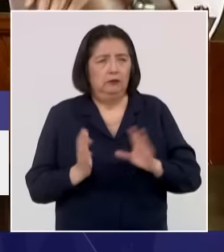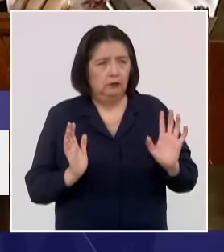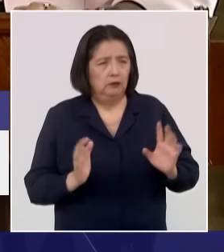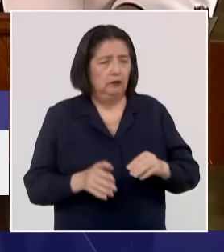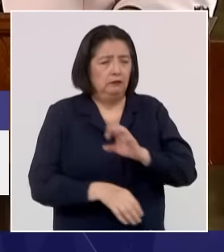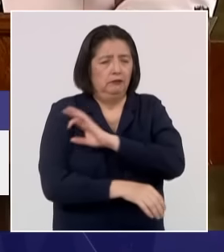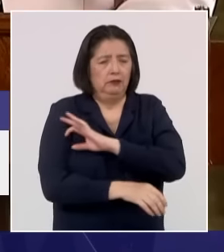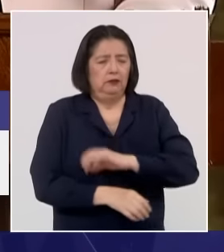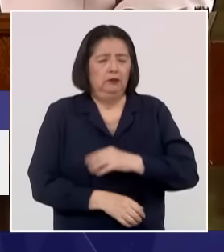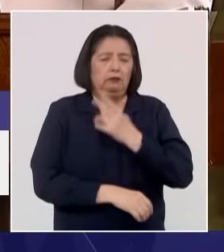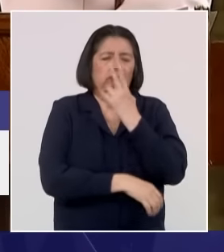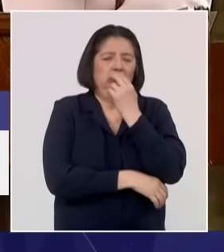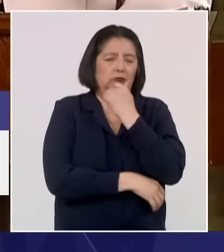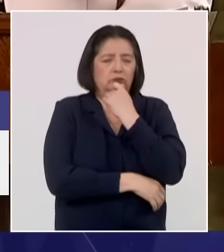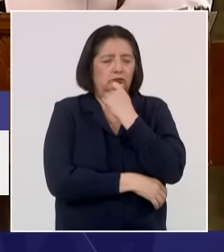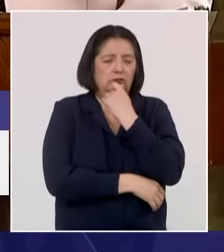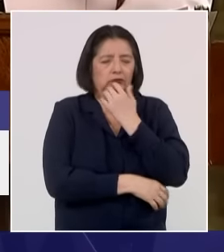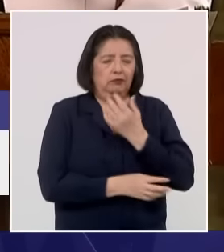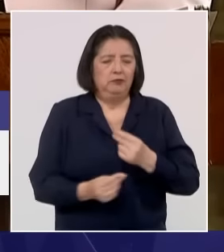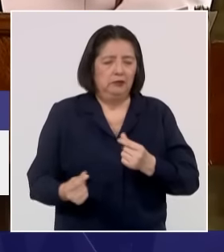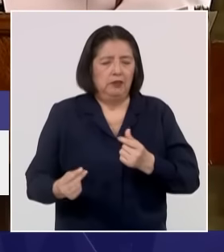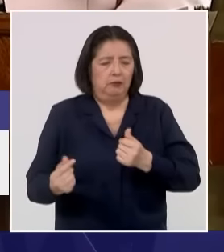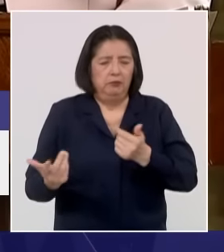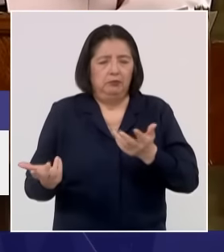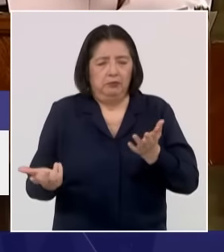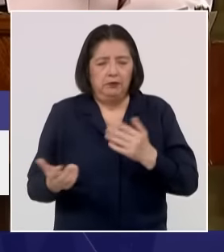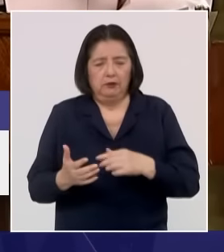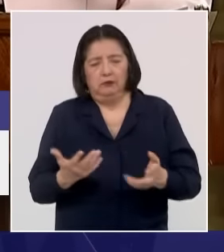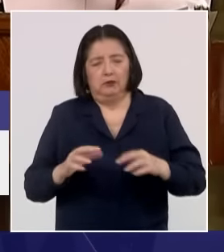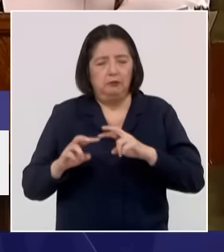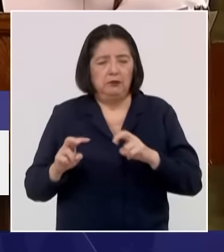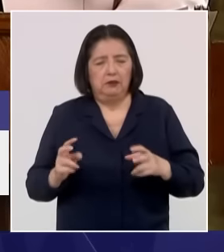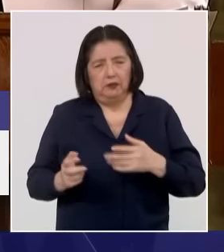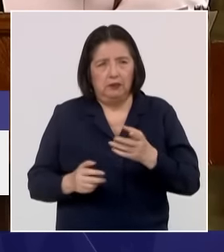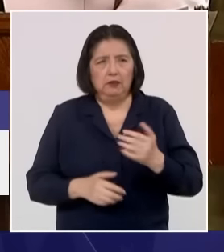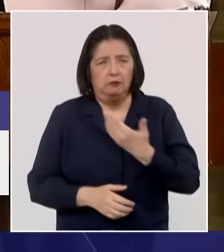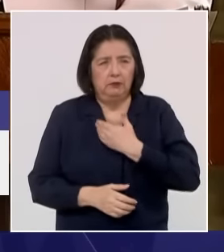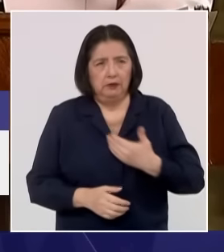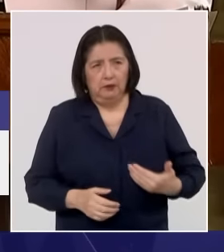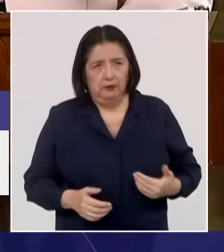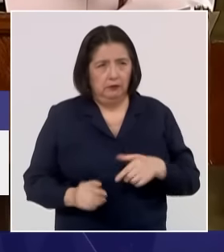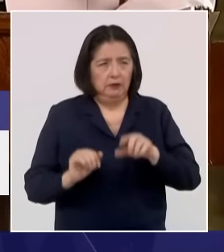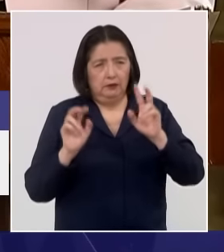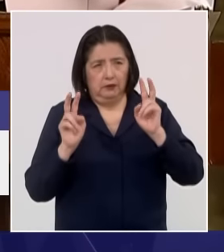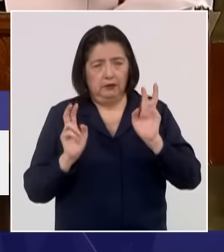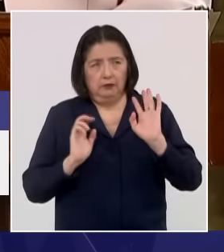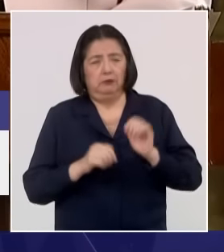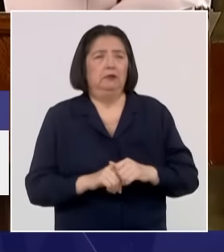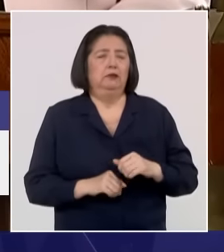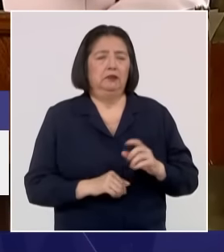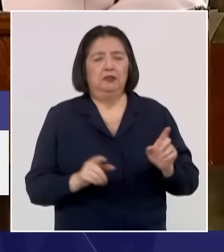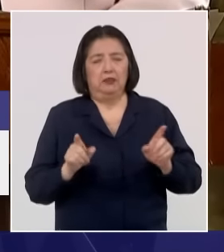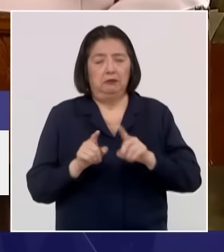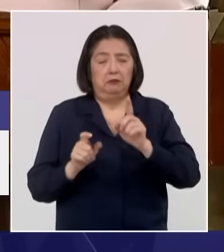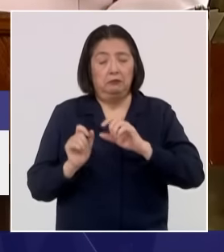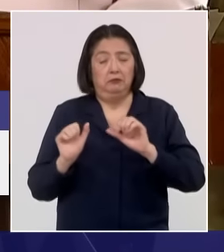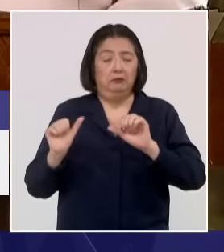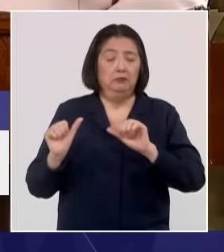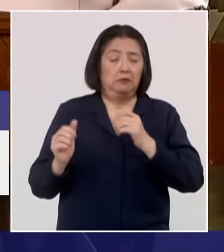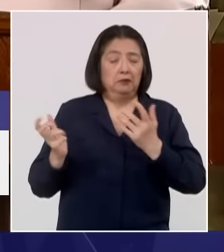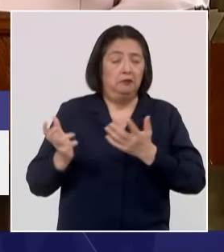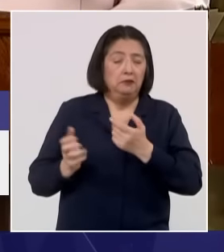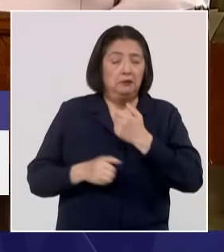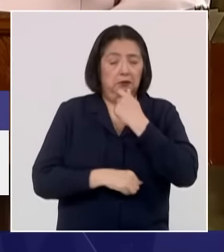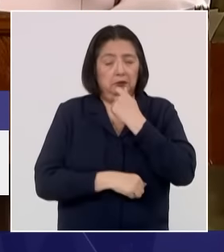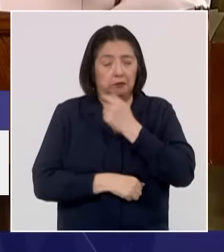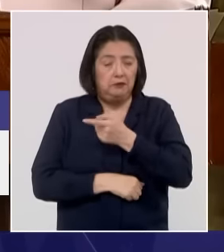la fiscalía eran sospechosamente céleres en esta oportunidad para investigar a la presidenta sobre estos temas. Incluso cuestionó cuestionó la